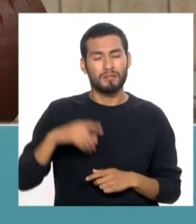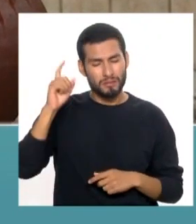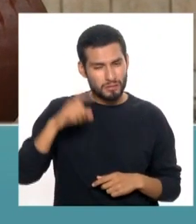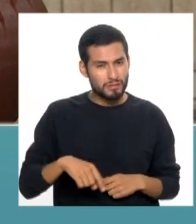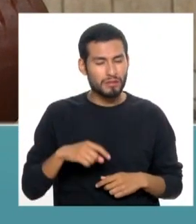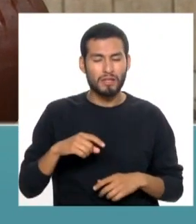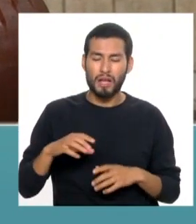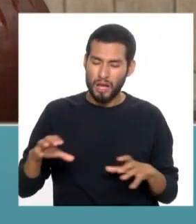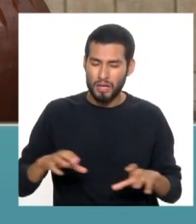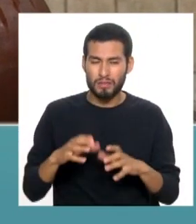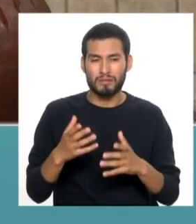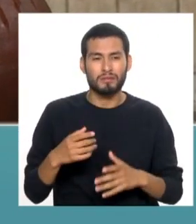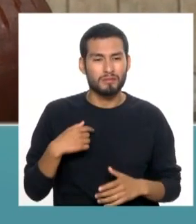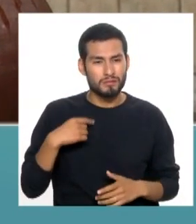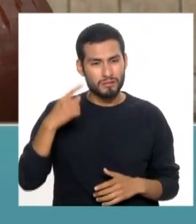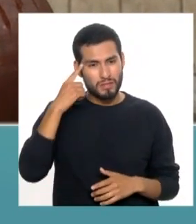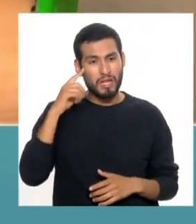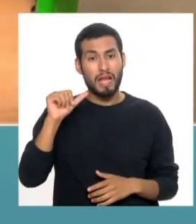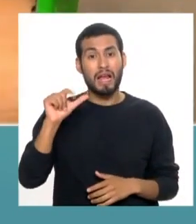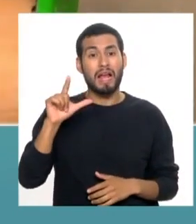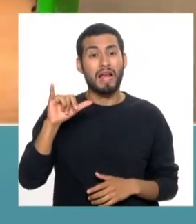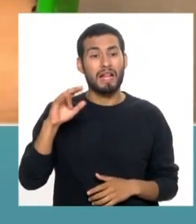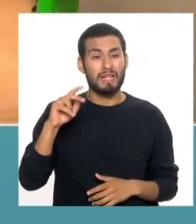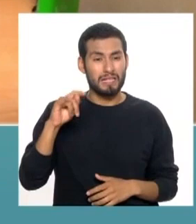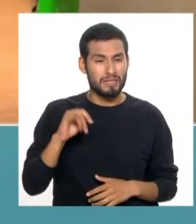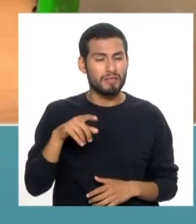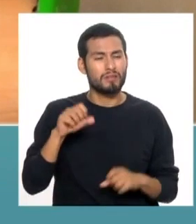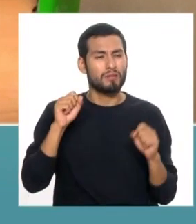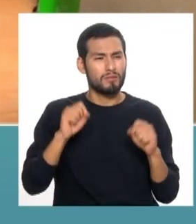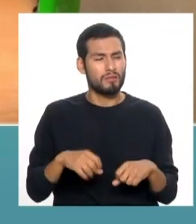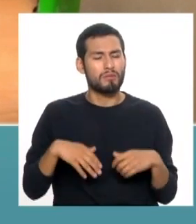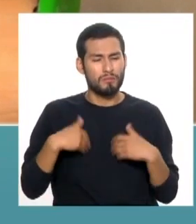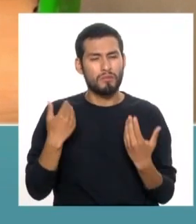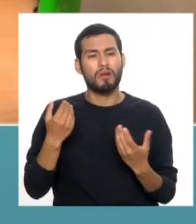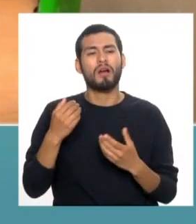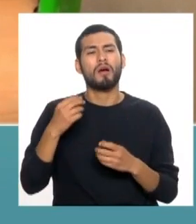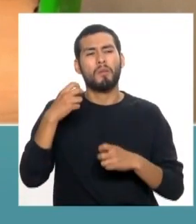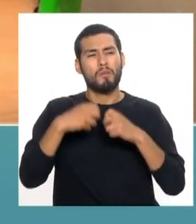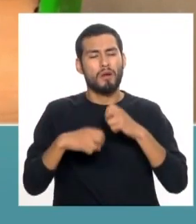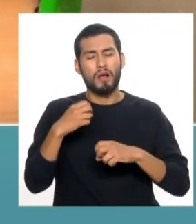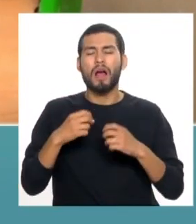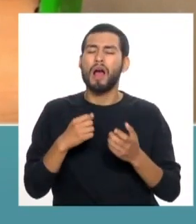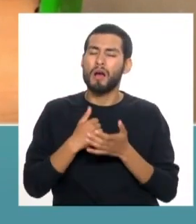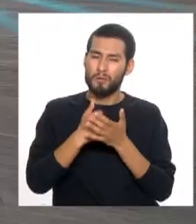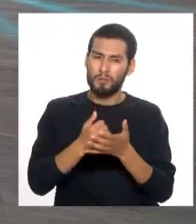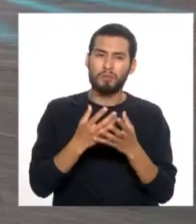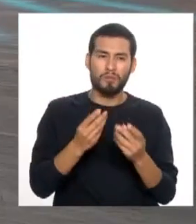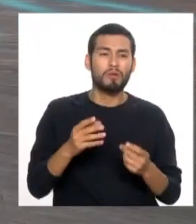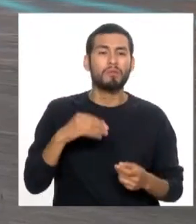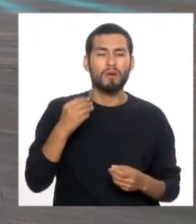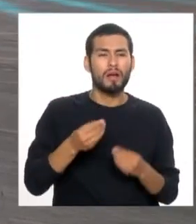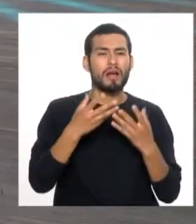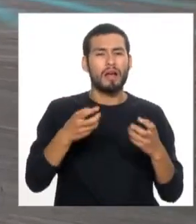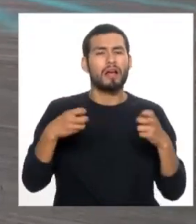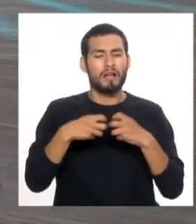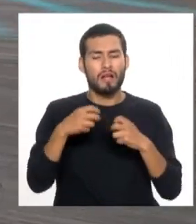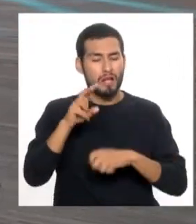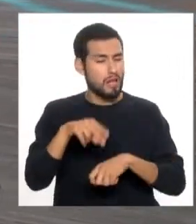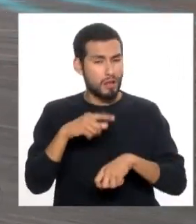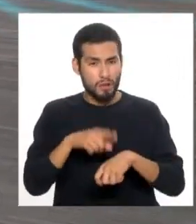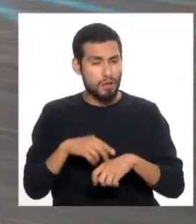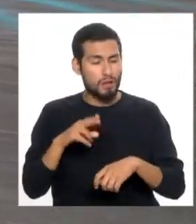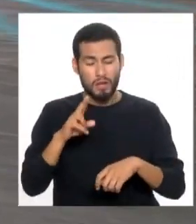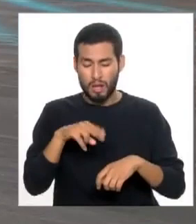que hacer algo, ¿no? Y creo que al Inti bien pudiera solucionar ese problema porque está generando electricidad natural, o sea,